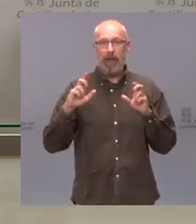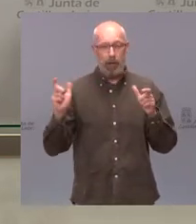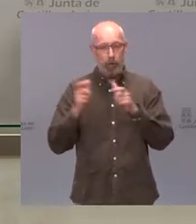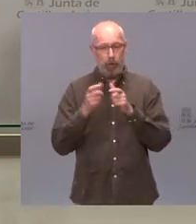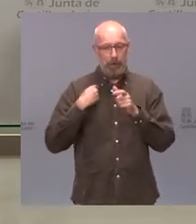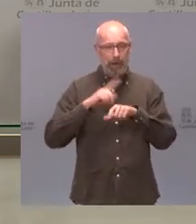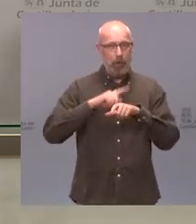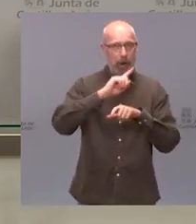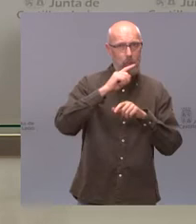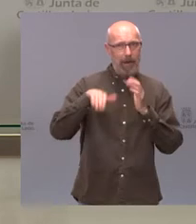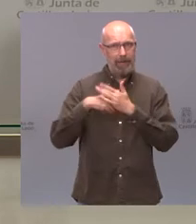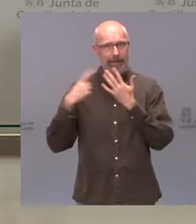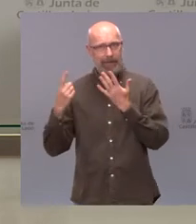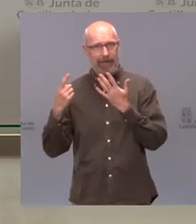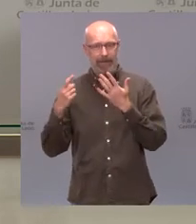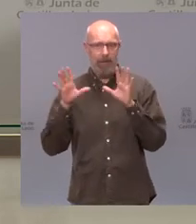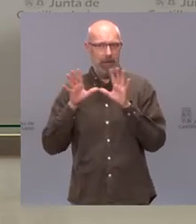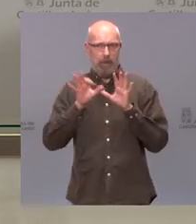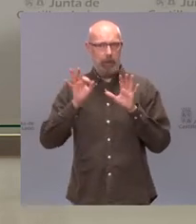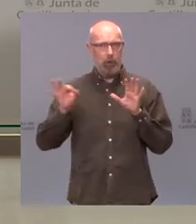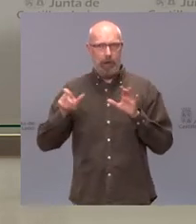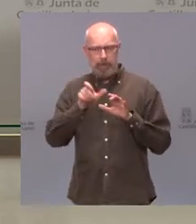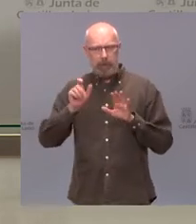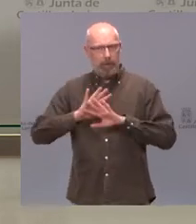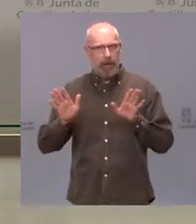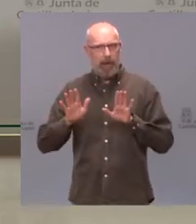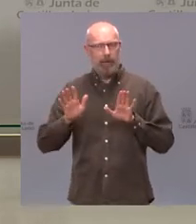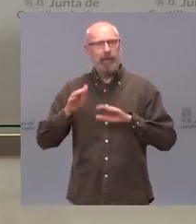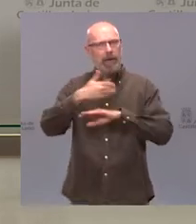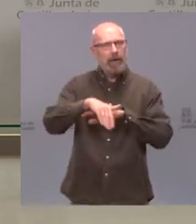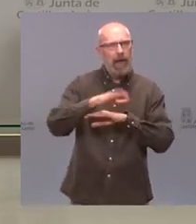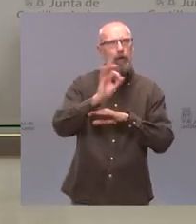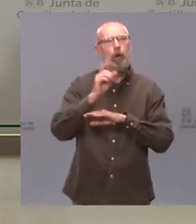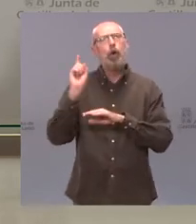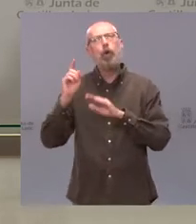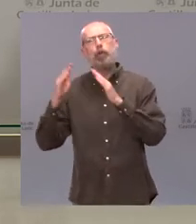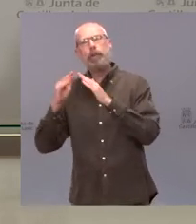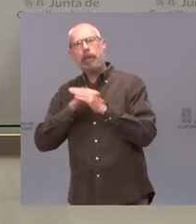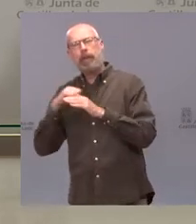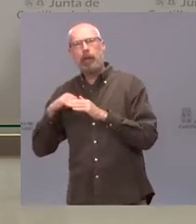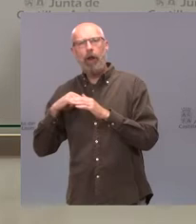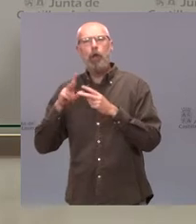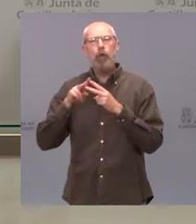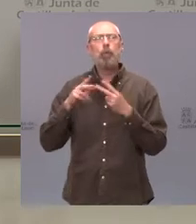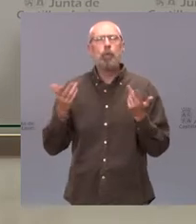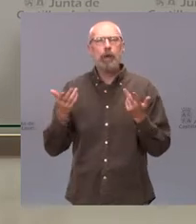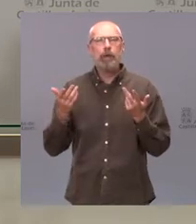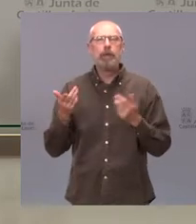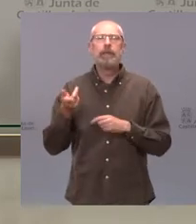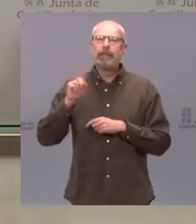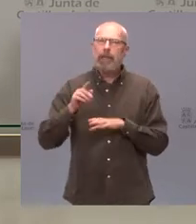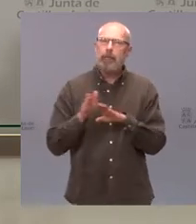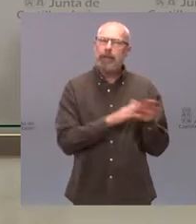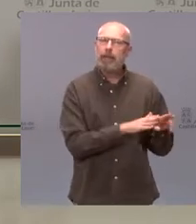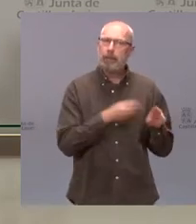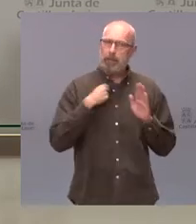la mañana a 10 personas. Entiendo que es en la calle y también en los domicilios o solo en los domicilios. Y luego un poco, ¿por qué deciden pedir amparo al TSJ para